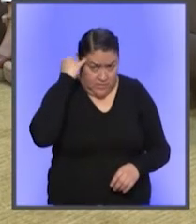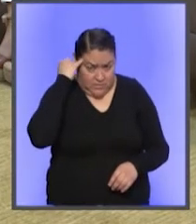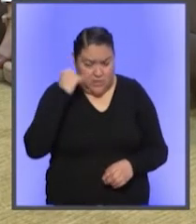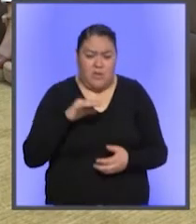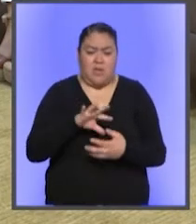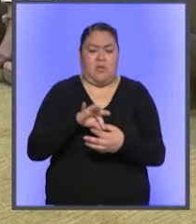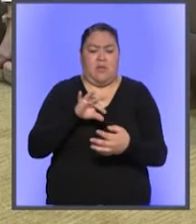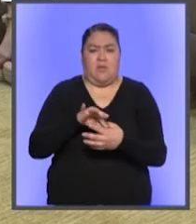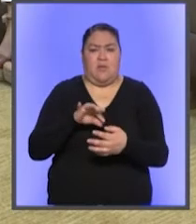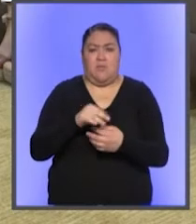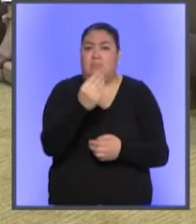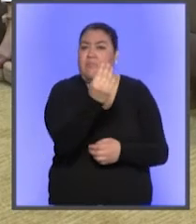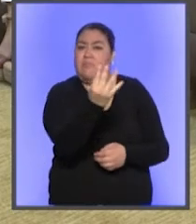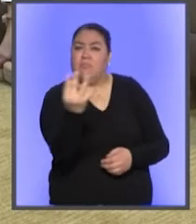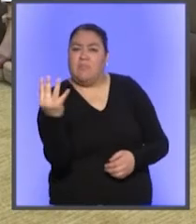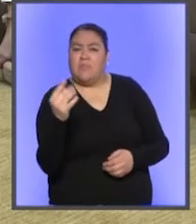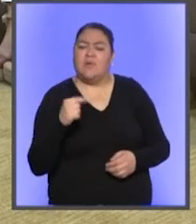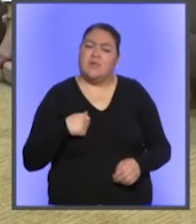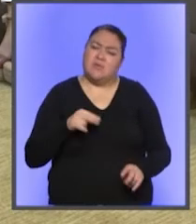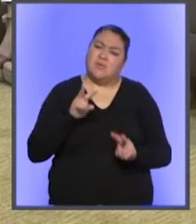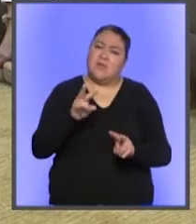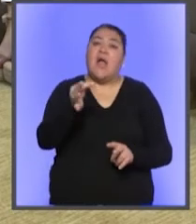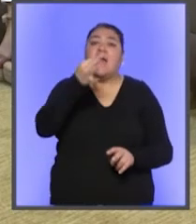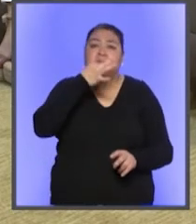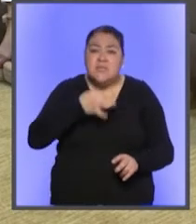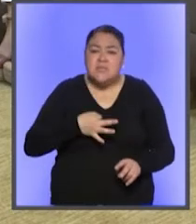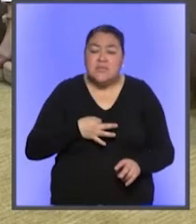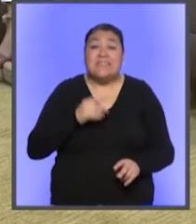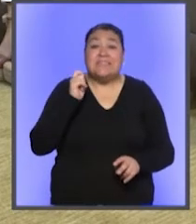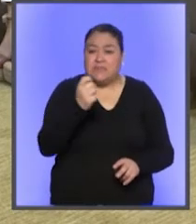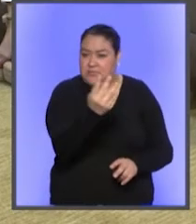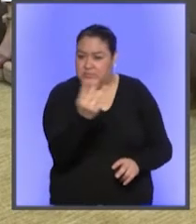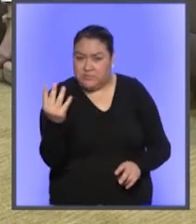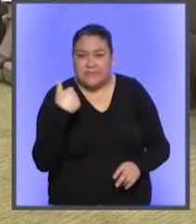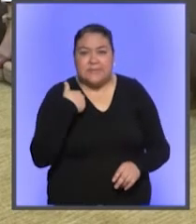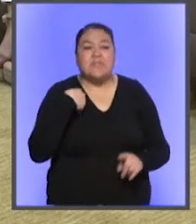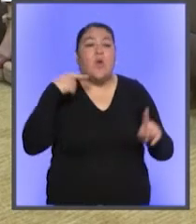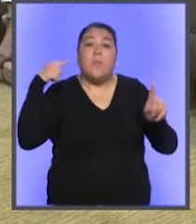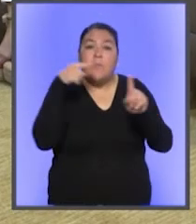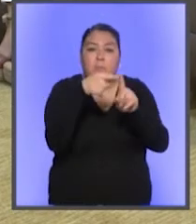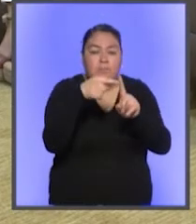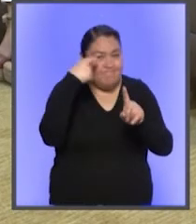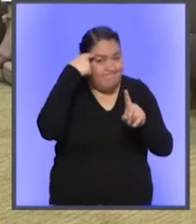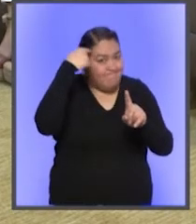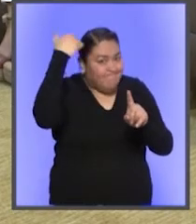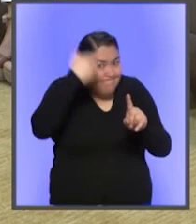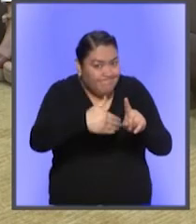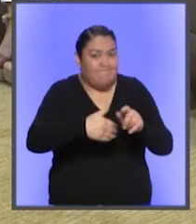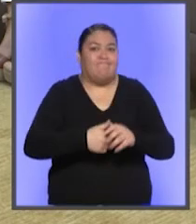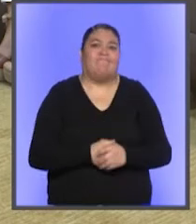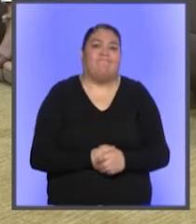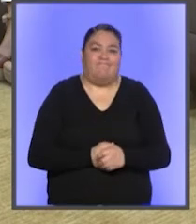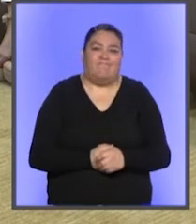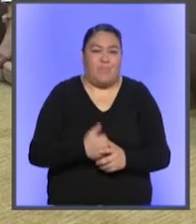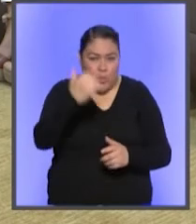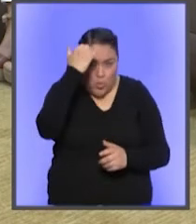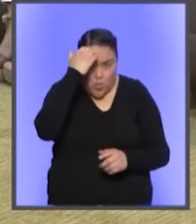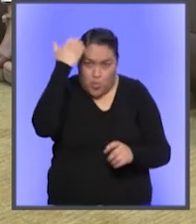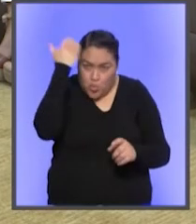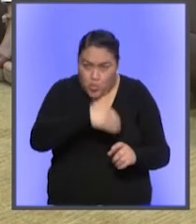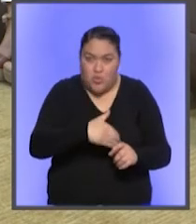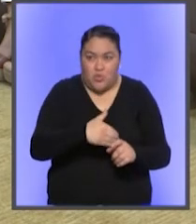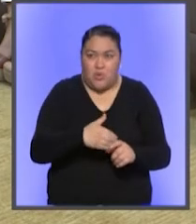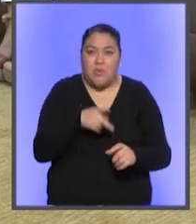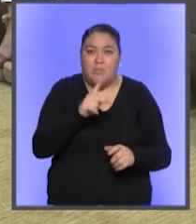comunidades indígenas que lo que nos hacen sentir y saber Es que ella saben lo que quieren y y todo